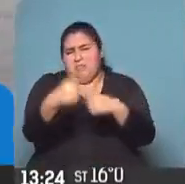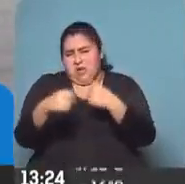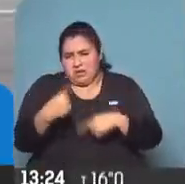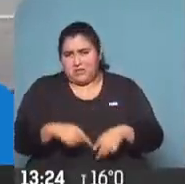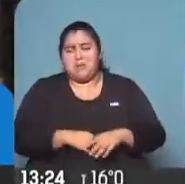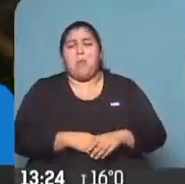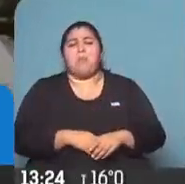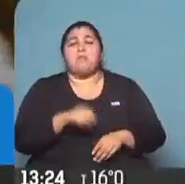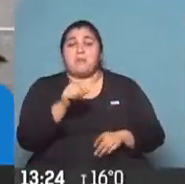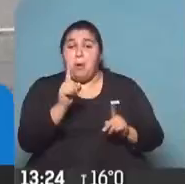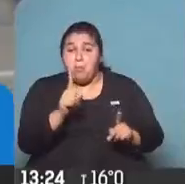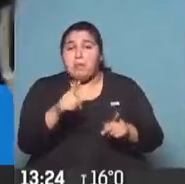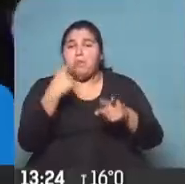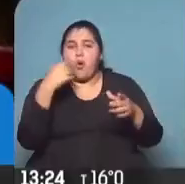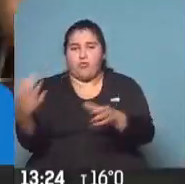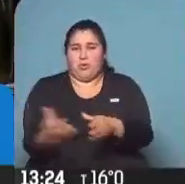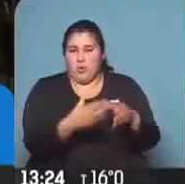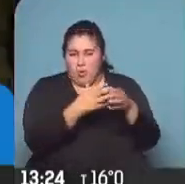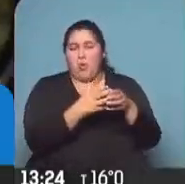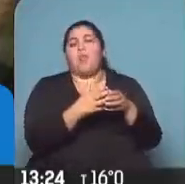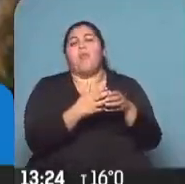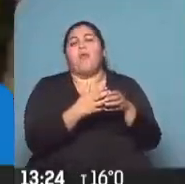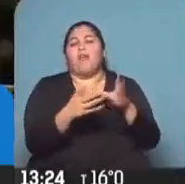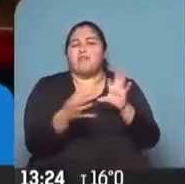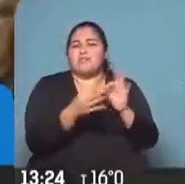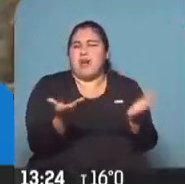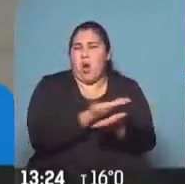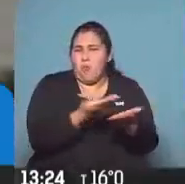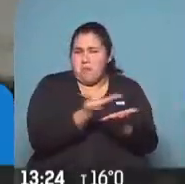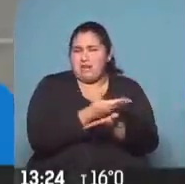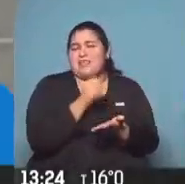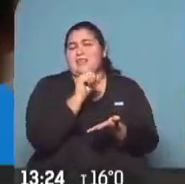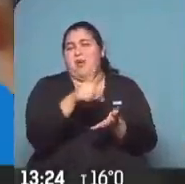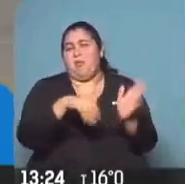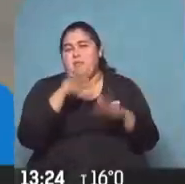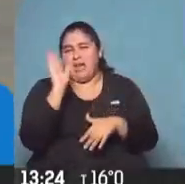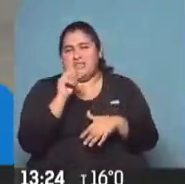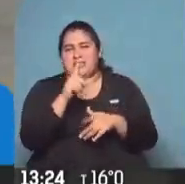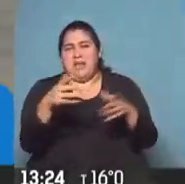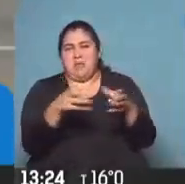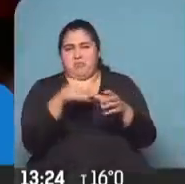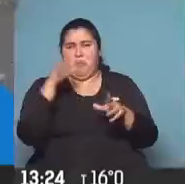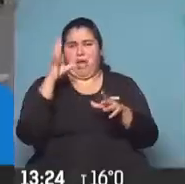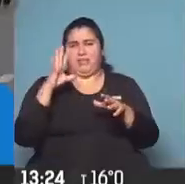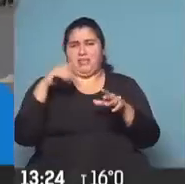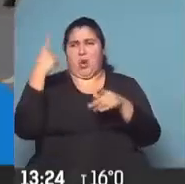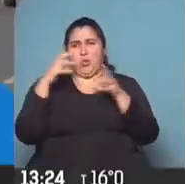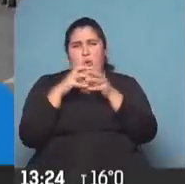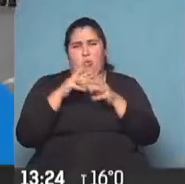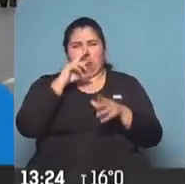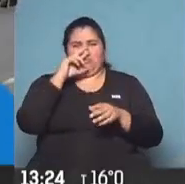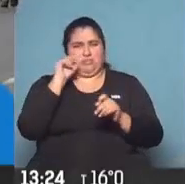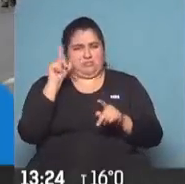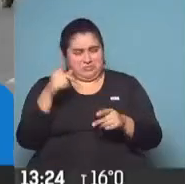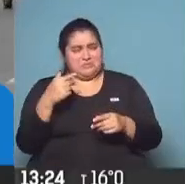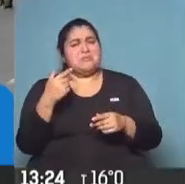asimismo participan en ejercicios combinados con las mejores unidades del mundo y desde hace más de una década en